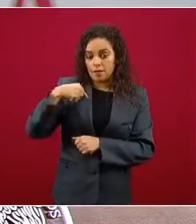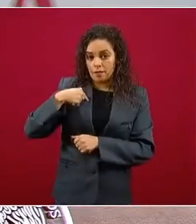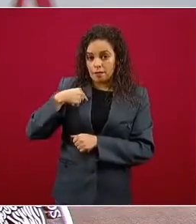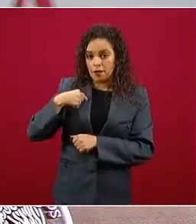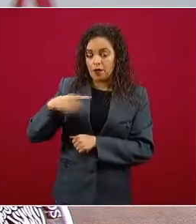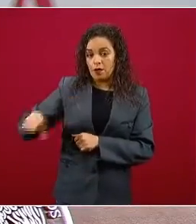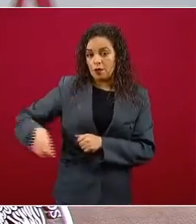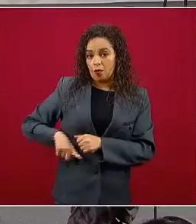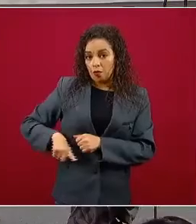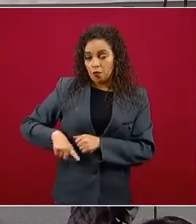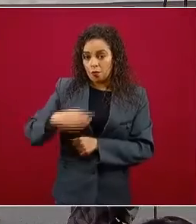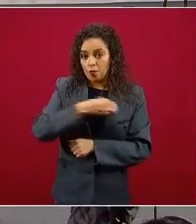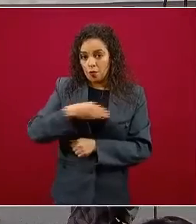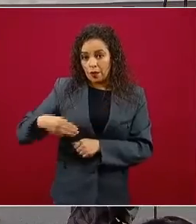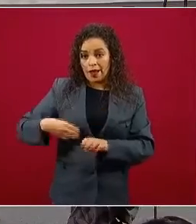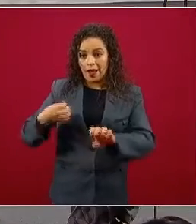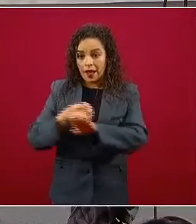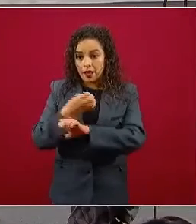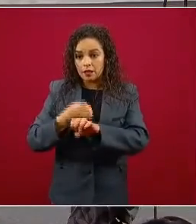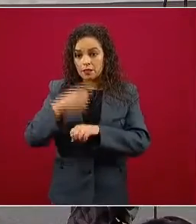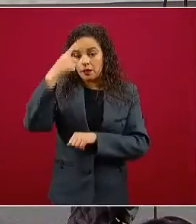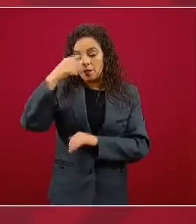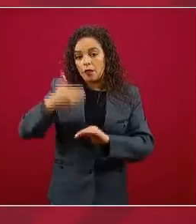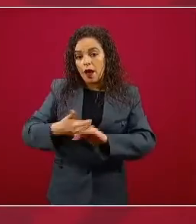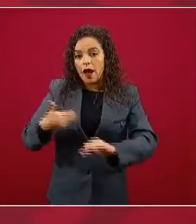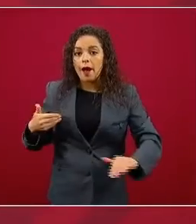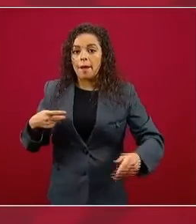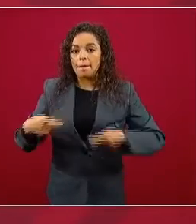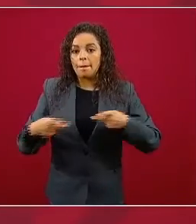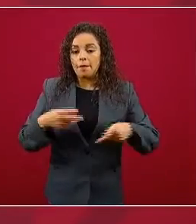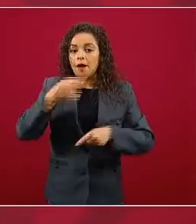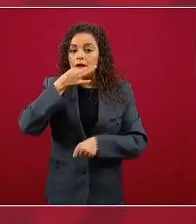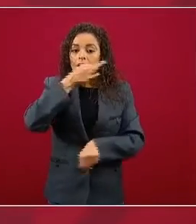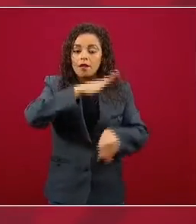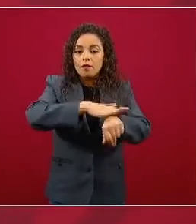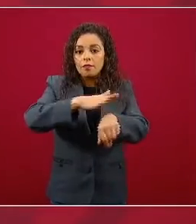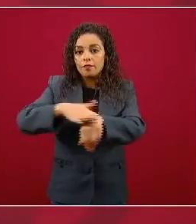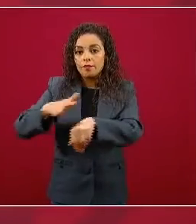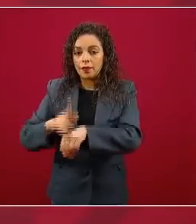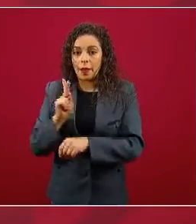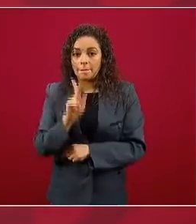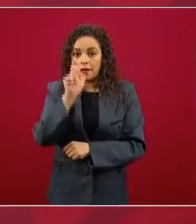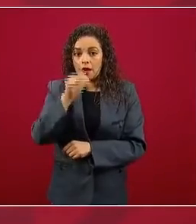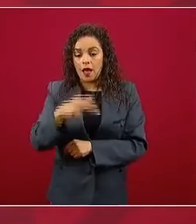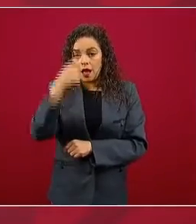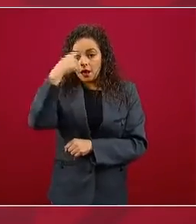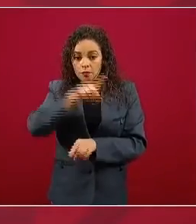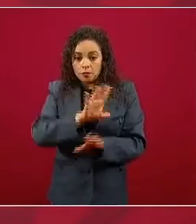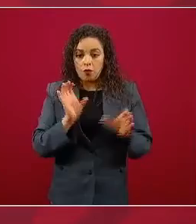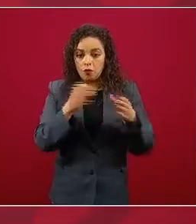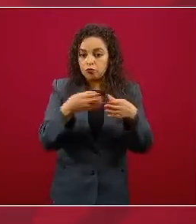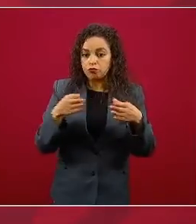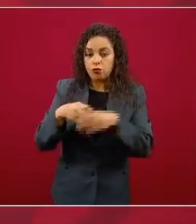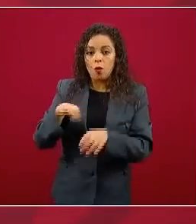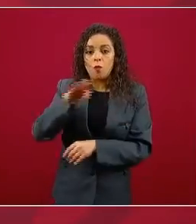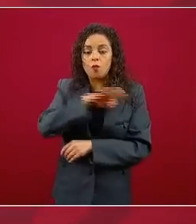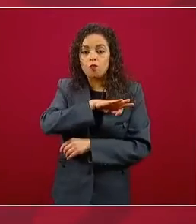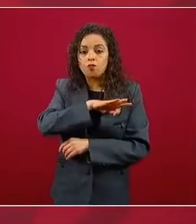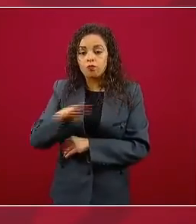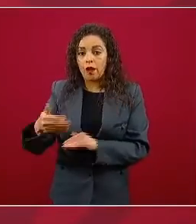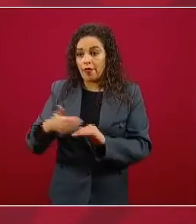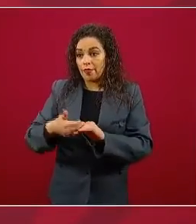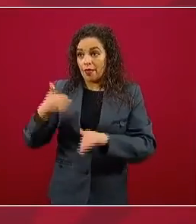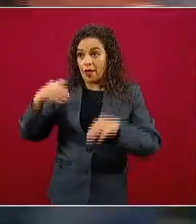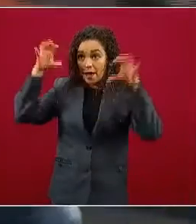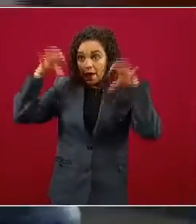estatal, prevenir. ¿Para qué? Para avisar con tiempo, tener un plan familiar de protección civil, un plan comunitario, y que puedan hacer la evacuación puntual antes de